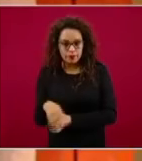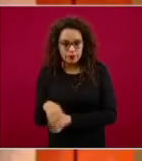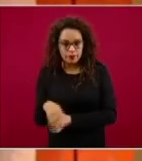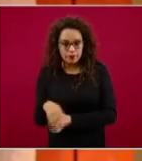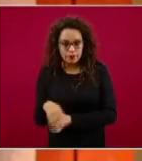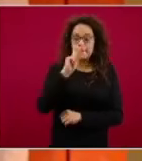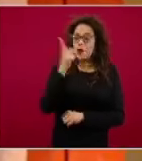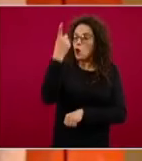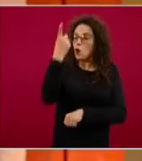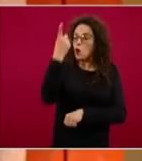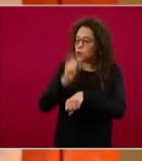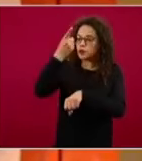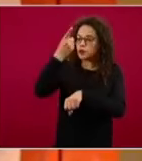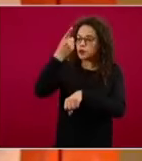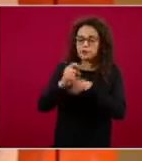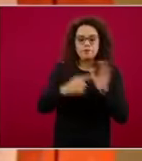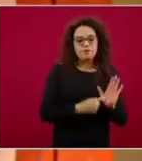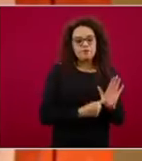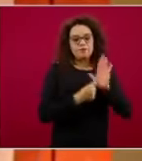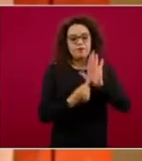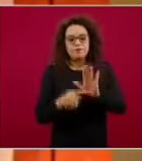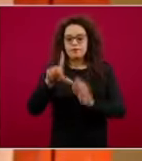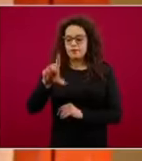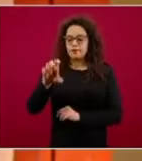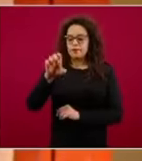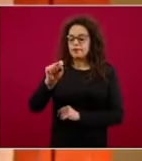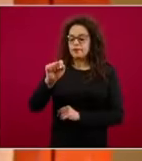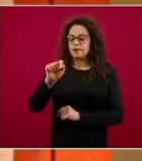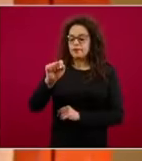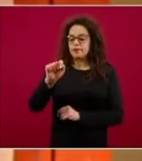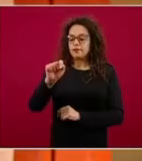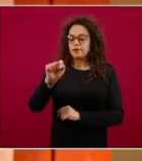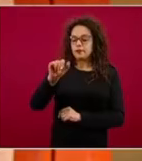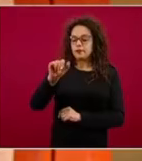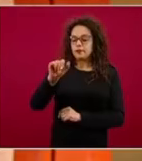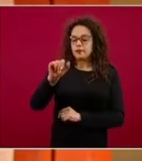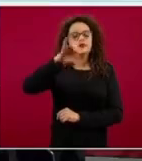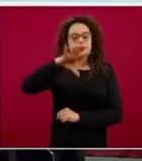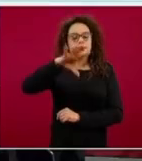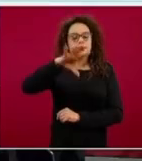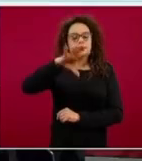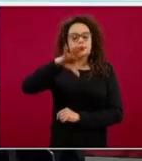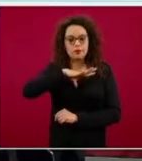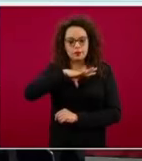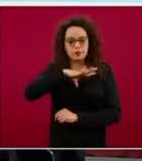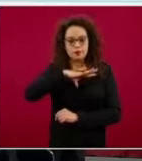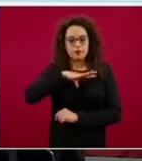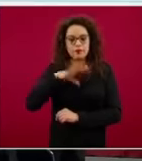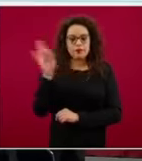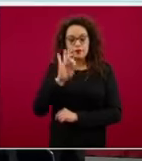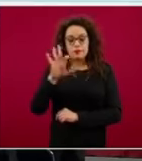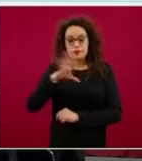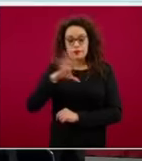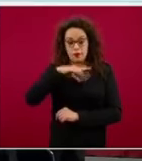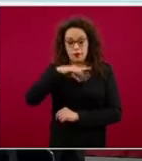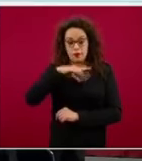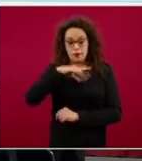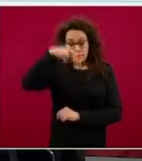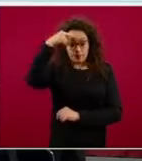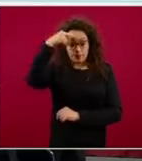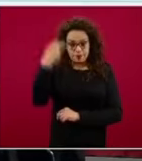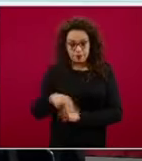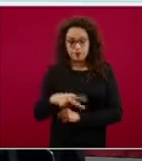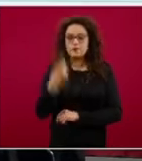cada semana sí refleja la probabilidad de morir si es que se padece COVID en México y va cambiando